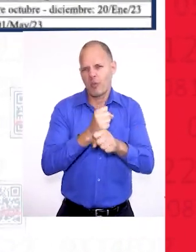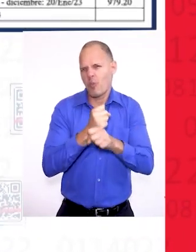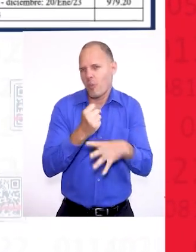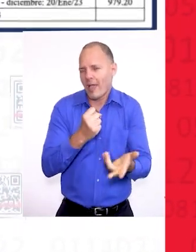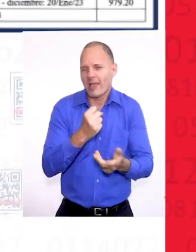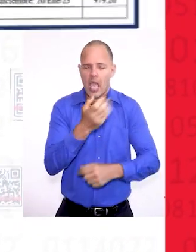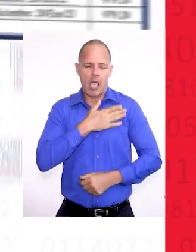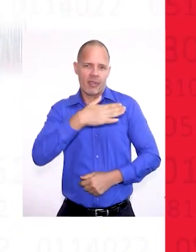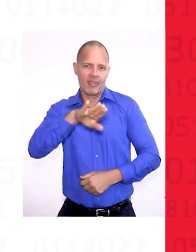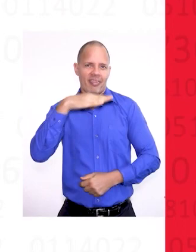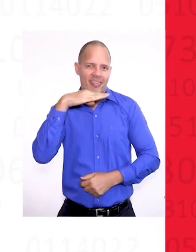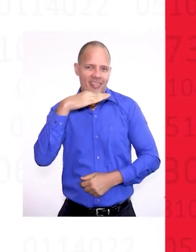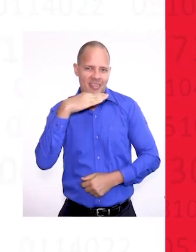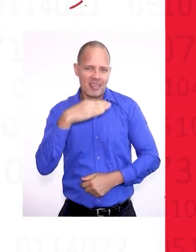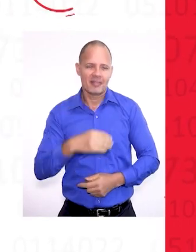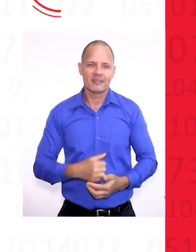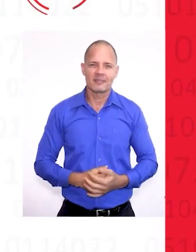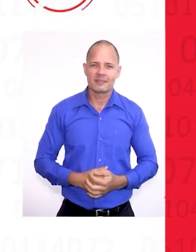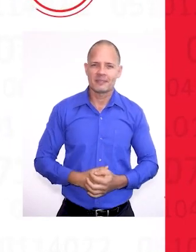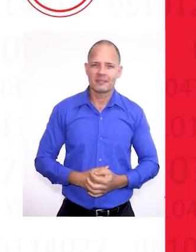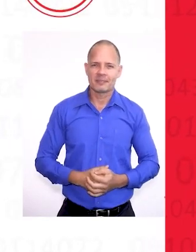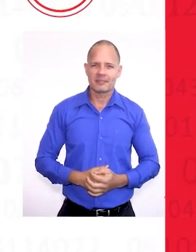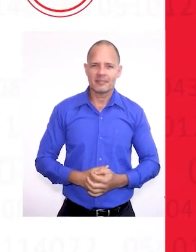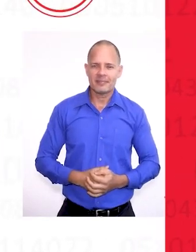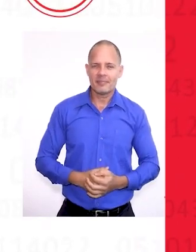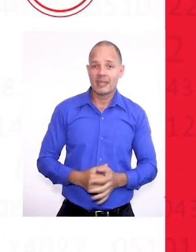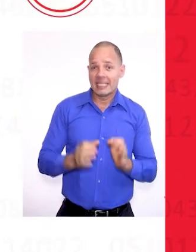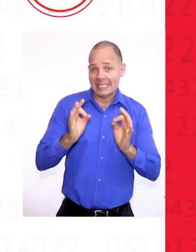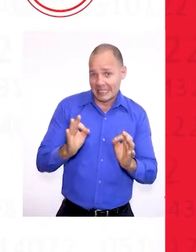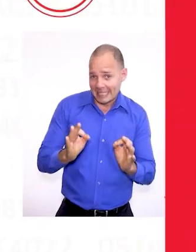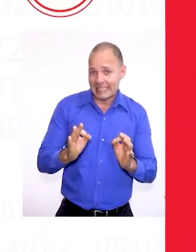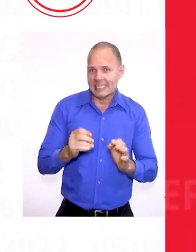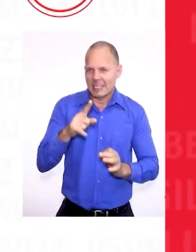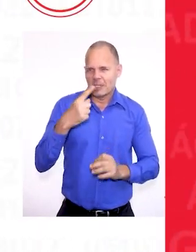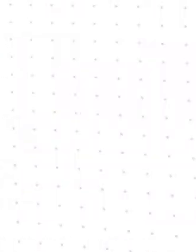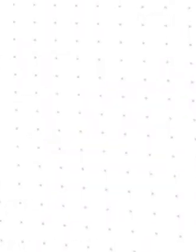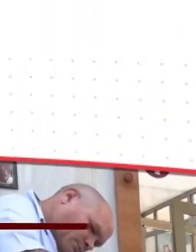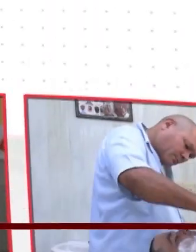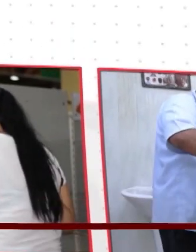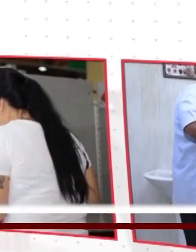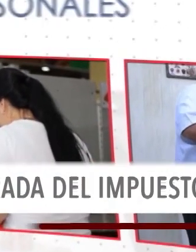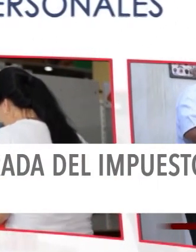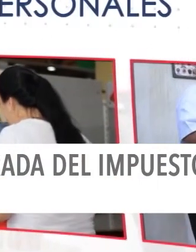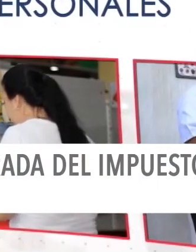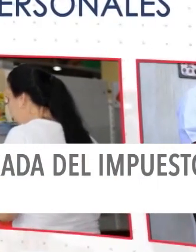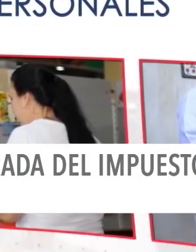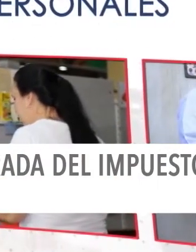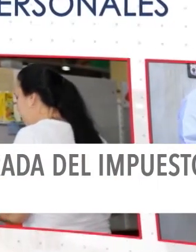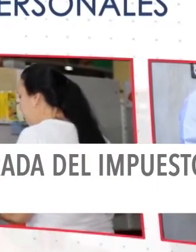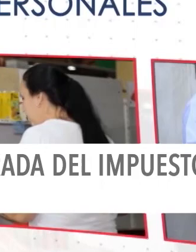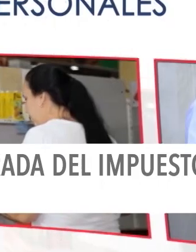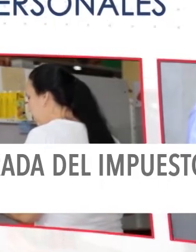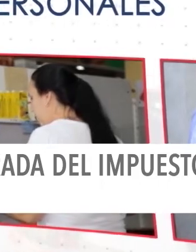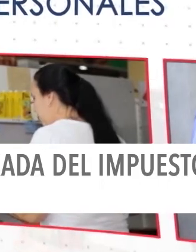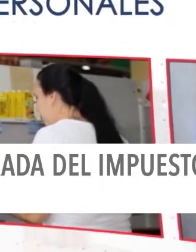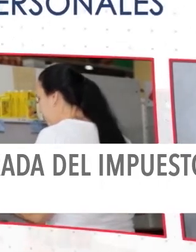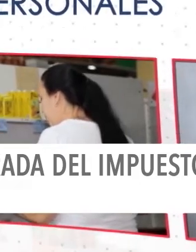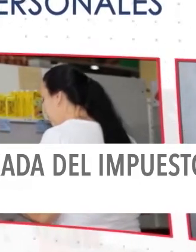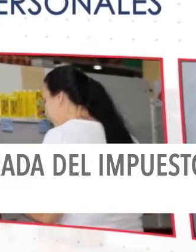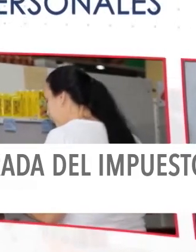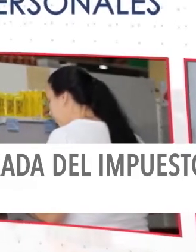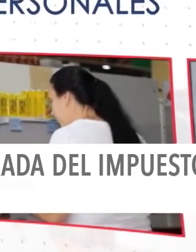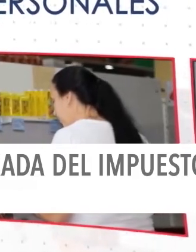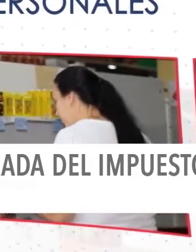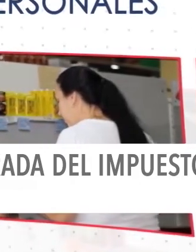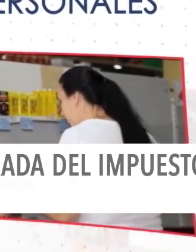económica adquieren El Deber de cumplir con sus responsabilidades del pago de tributos El próximo 30 de abril culmina la campaña de